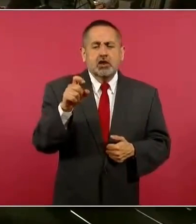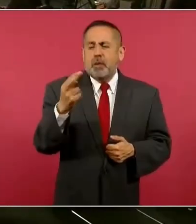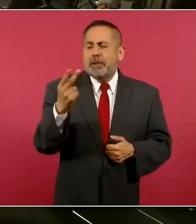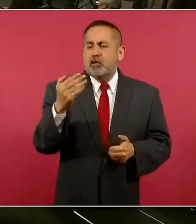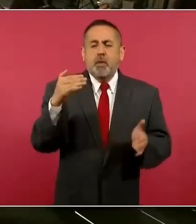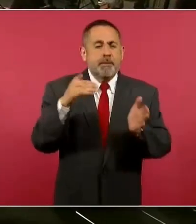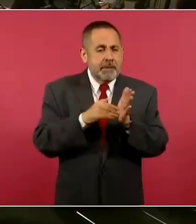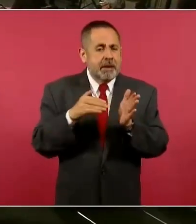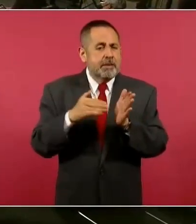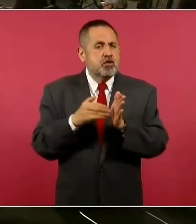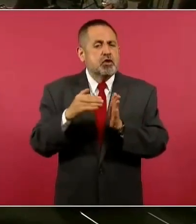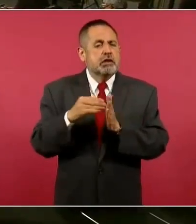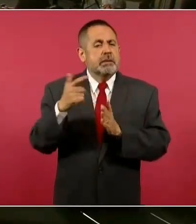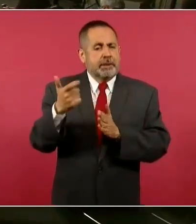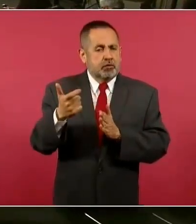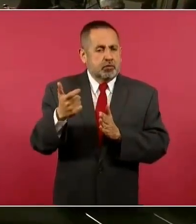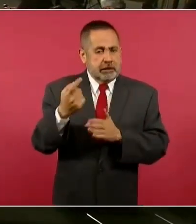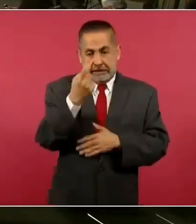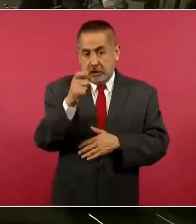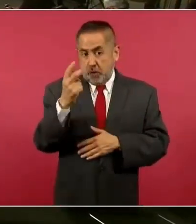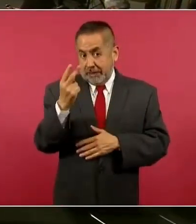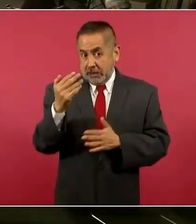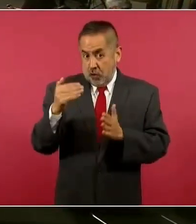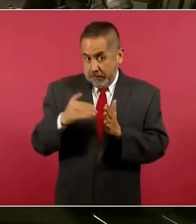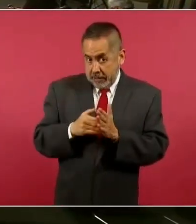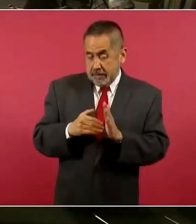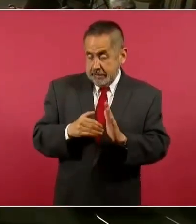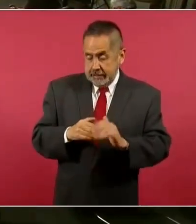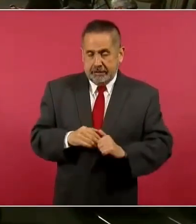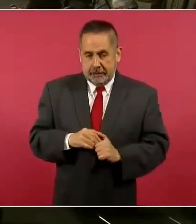125,000 millones de pesos.